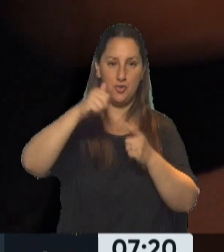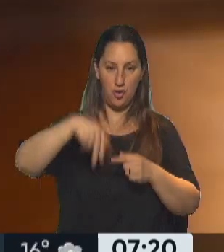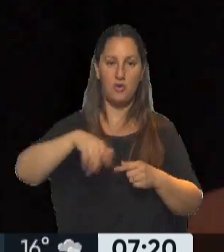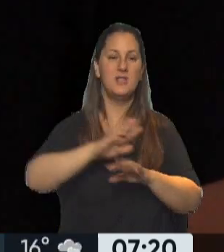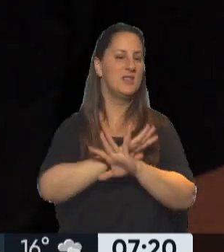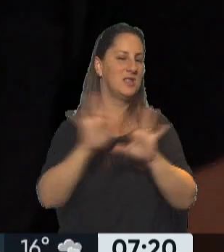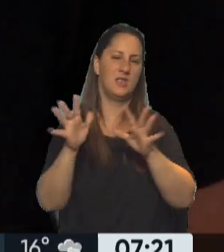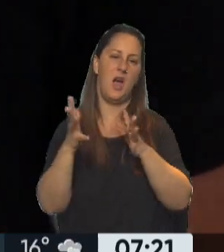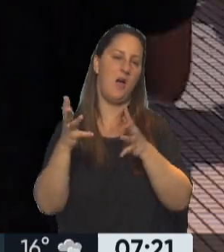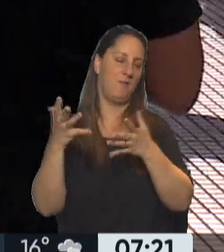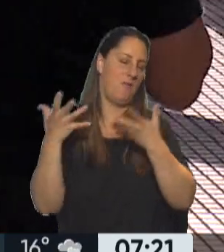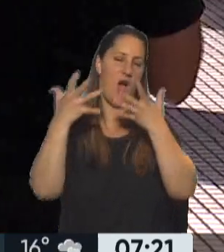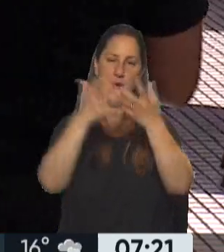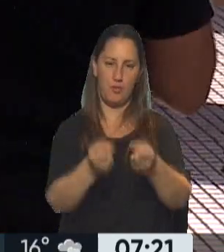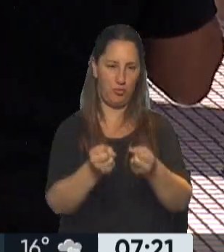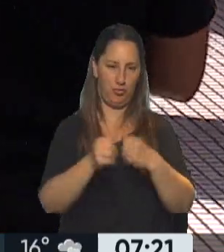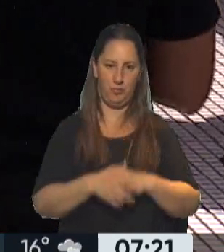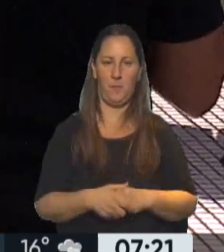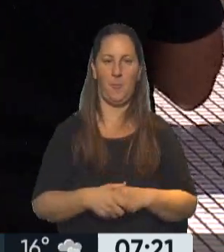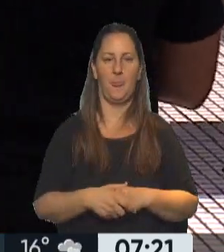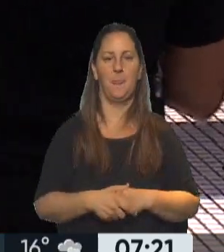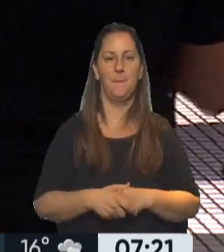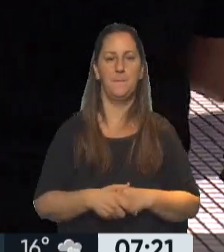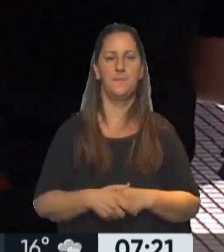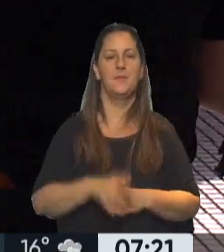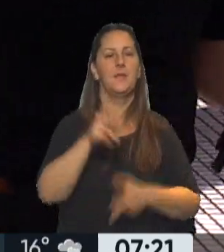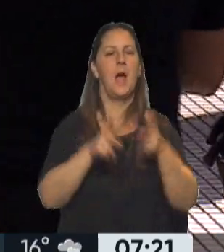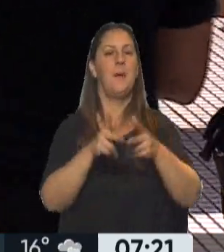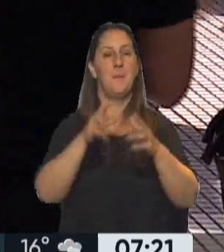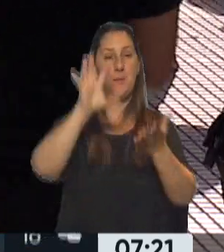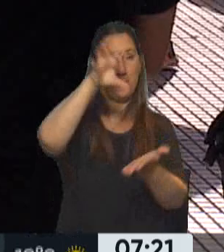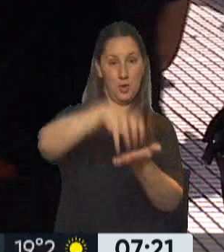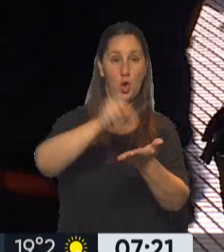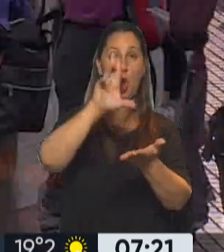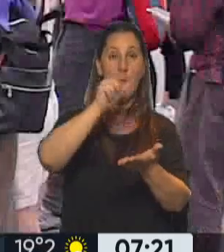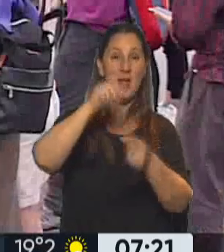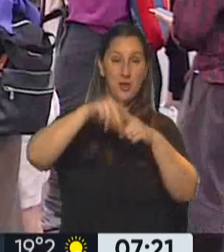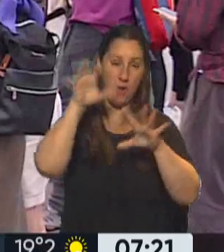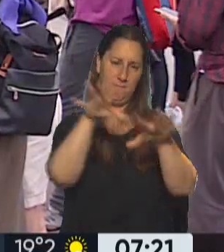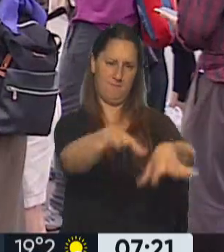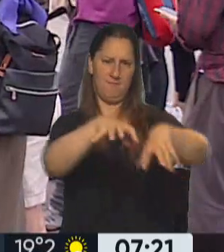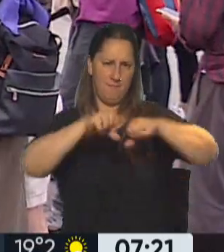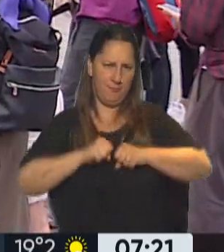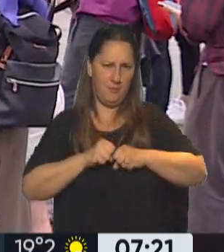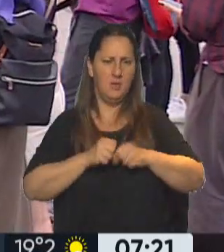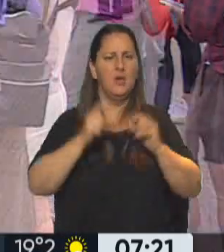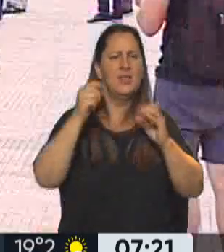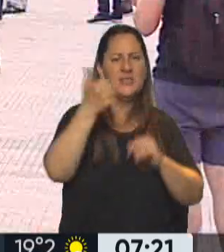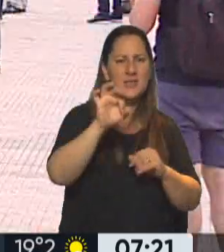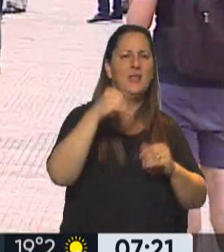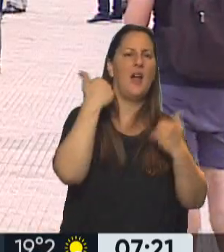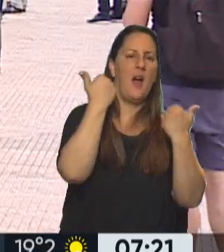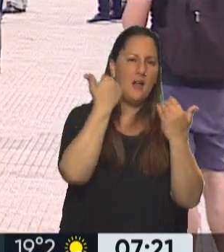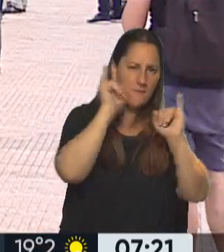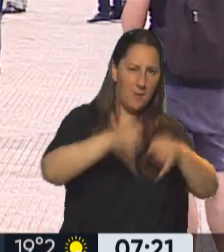el respaldo de todas las bancadas en el Senado. Estamos hablando de la expropiación del local de República Cromañón. La norma tuvo 60 votos a favor, uno